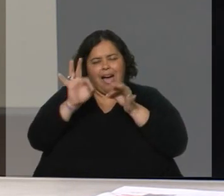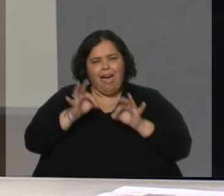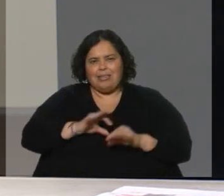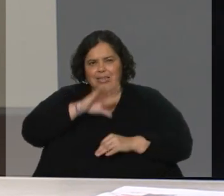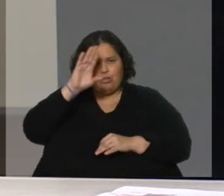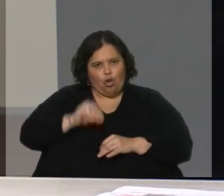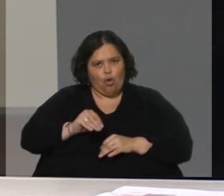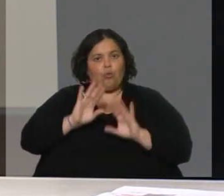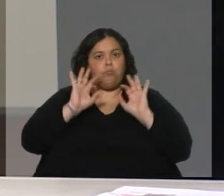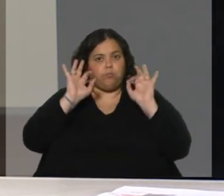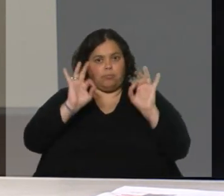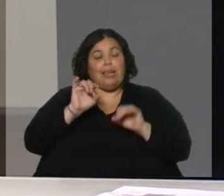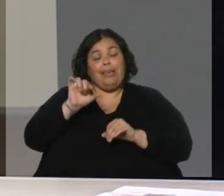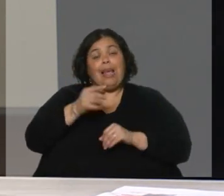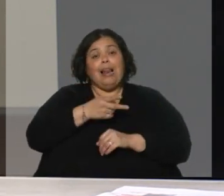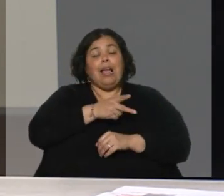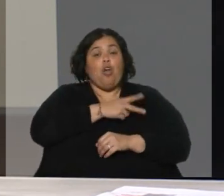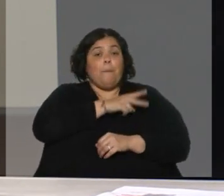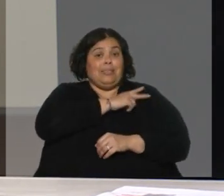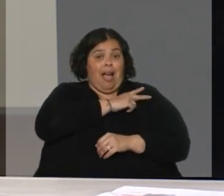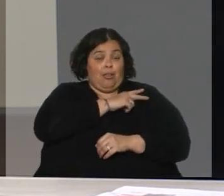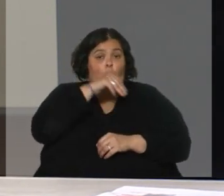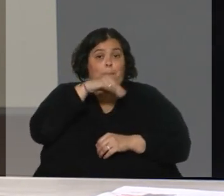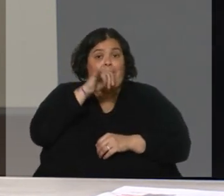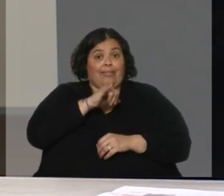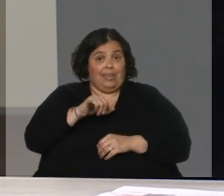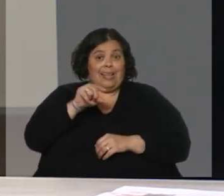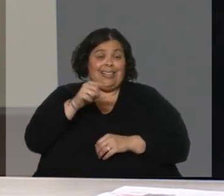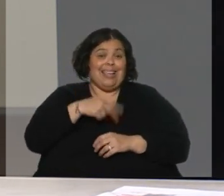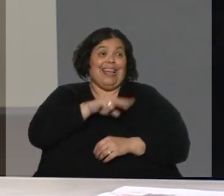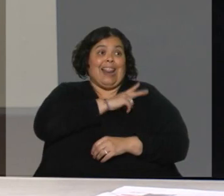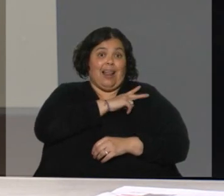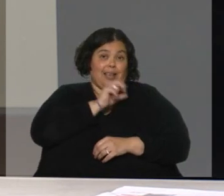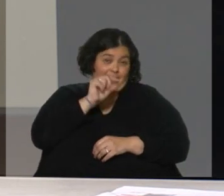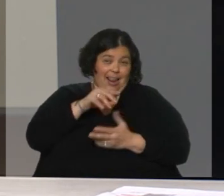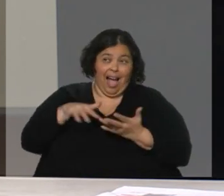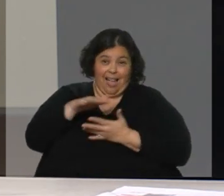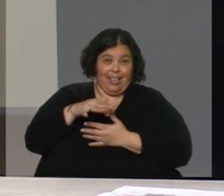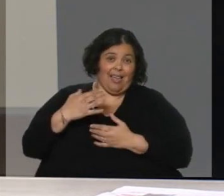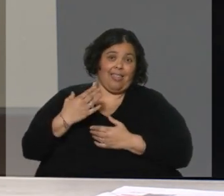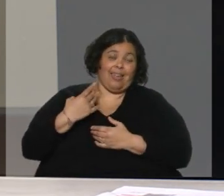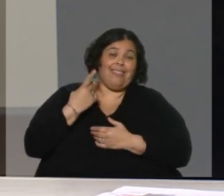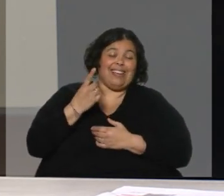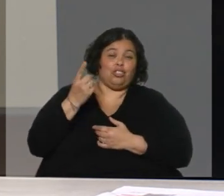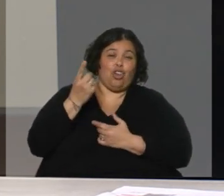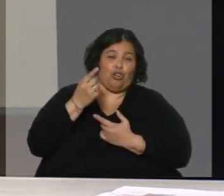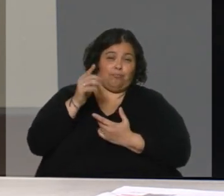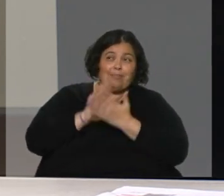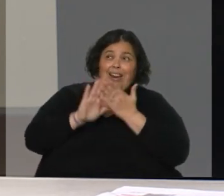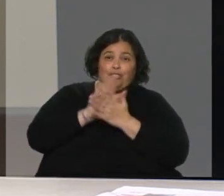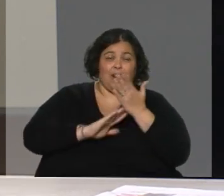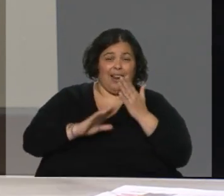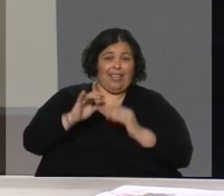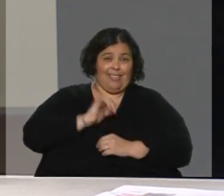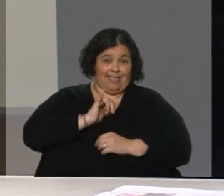y sobre todo como el comisario Martínez sabe tanto porque es el que el jerarca de esa área y estuvo todo un domingo explicándome